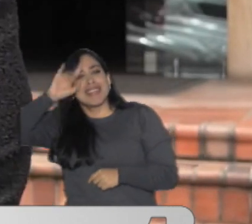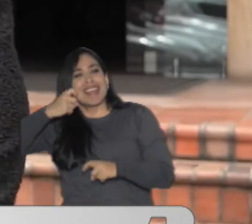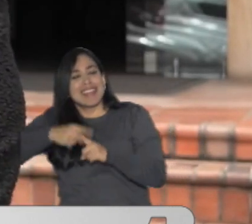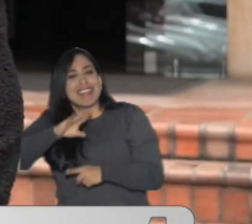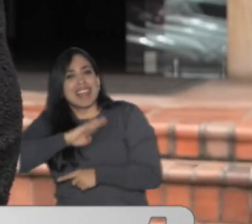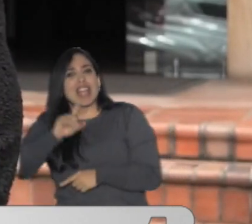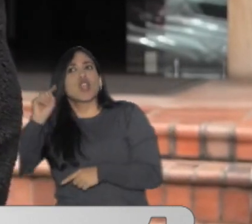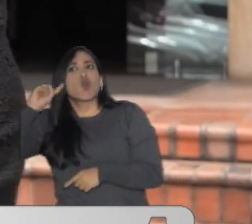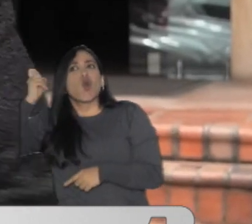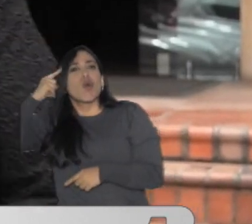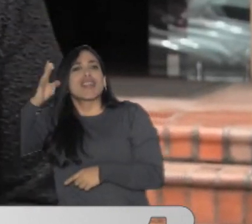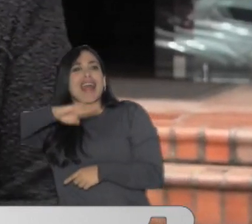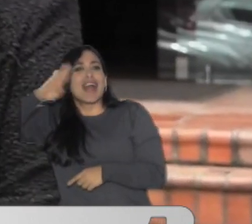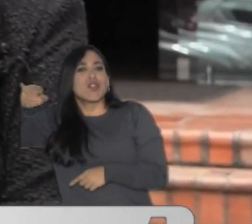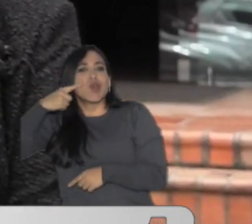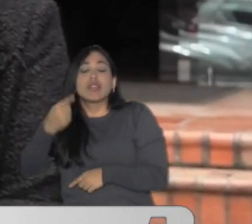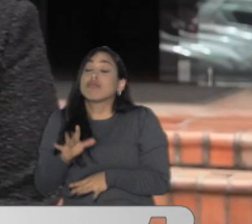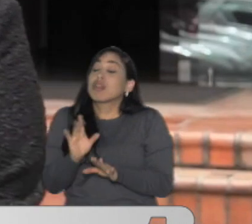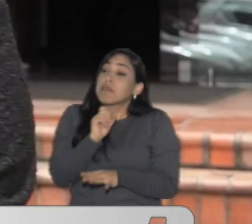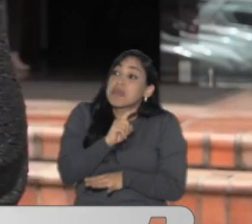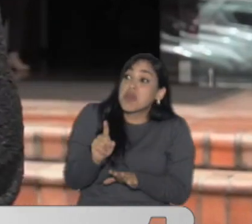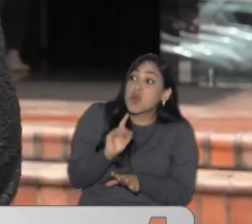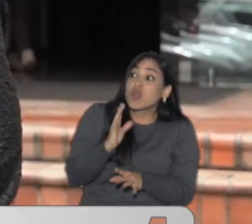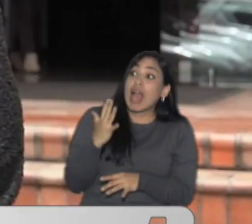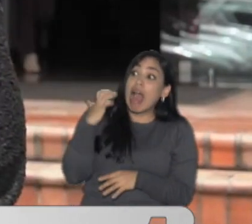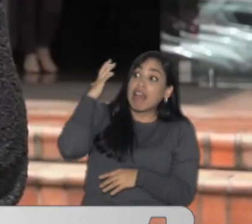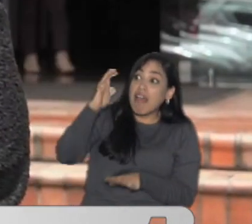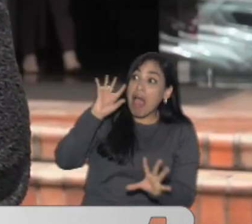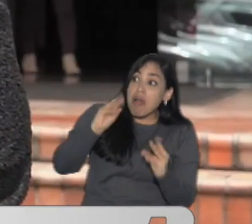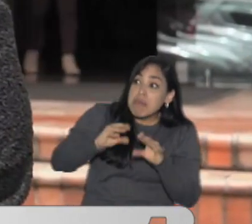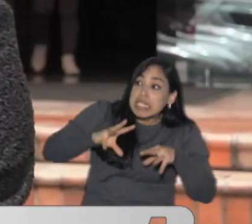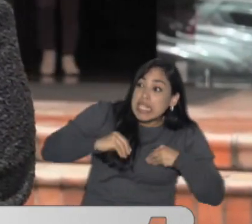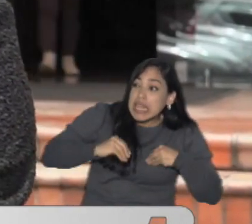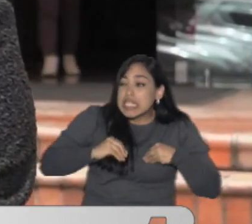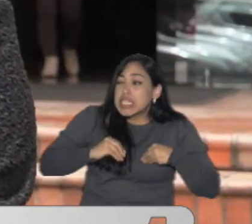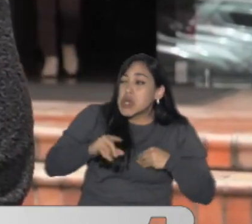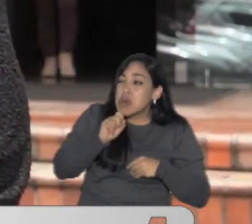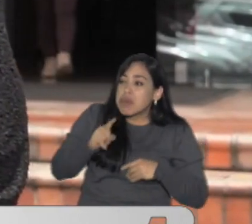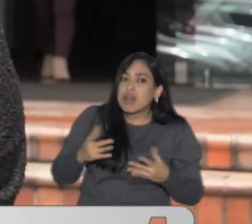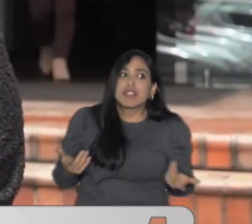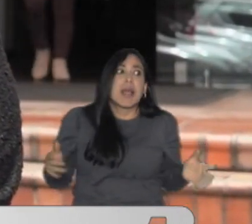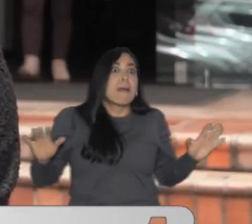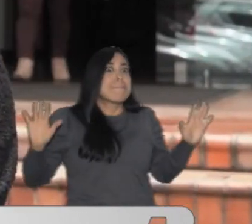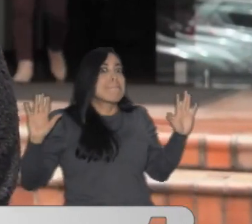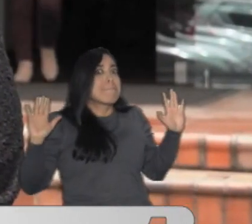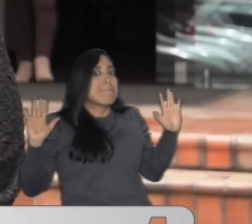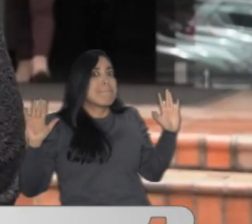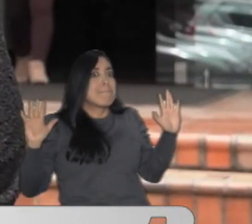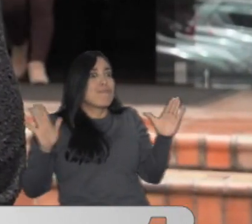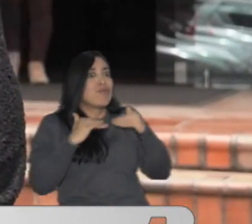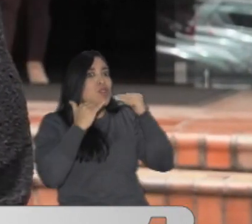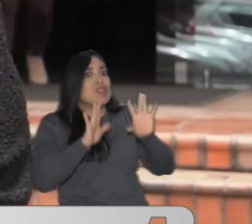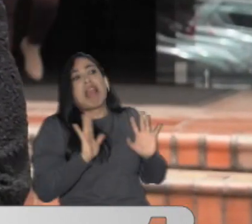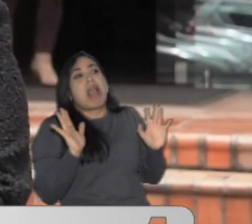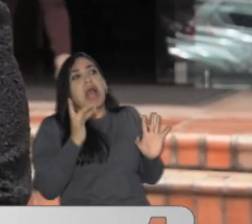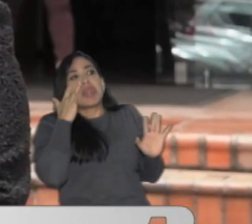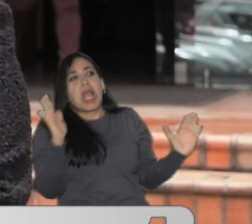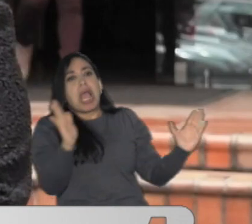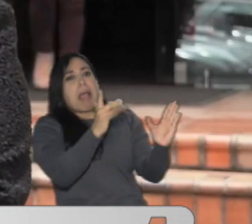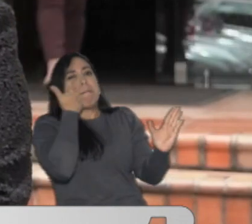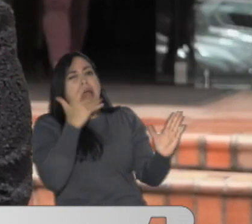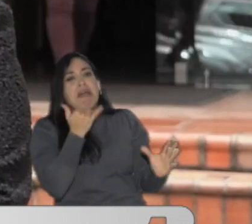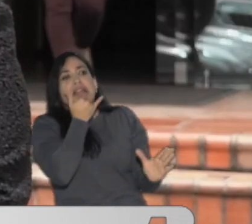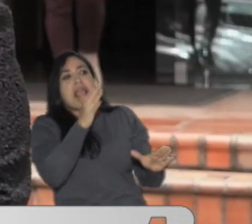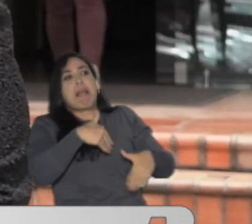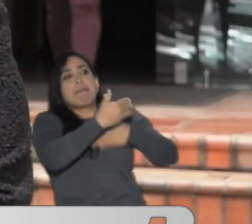de gobernador de Antioquia. ¿Y a Fajardo sí le suena que Rodolfo Hernández se acerque a estos lados? Yo no sé, pero hay que juntarlos. Ellos